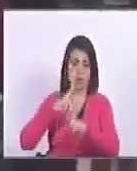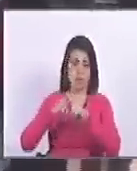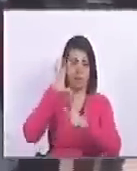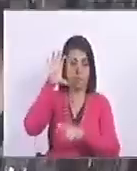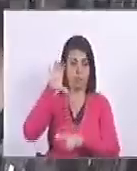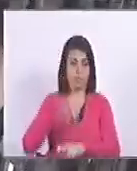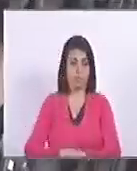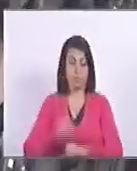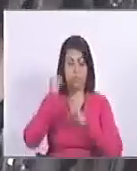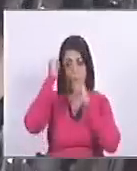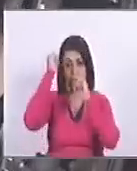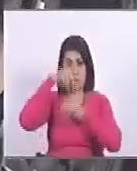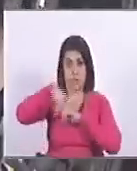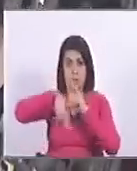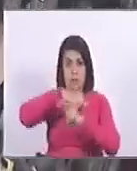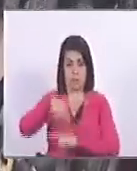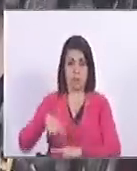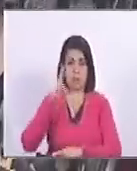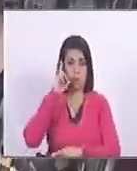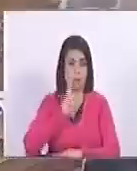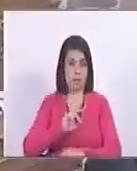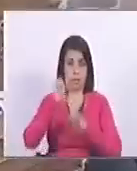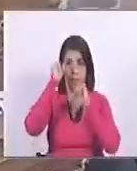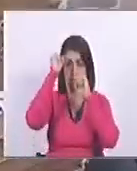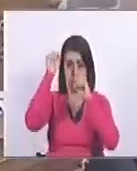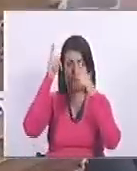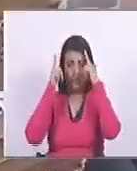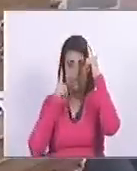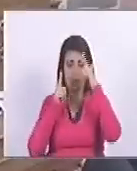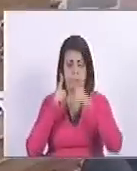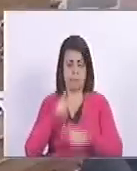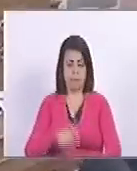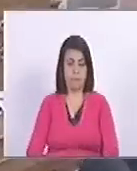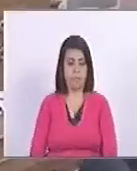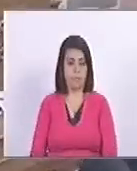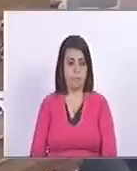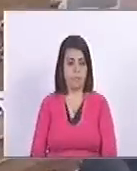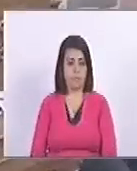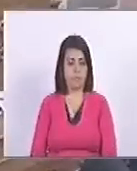patria. ¡Viva la revolución bolivariana! ¡Viva Chávez, carajo!